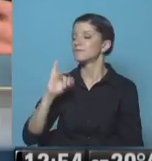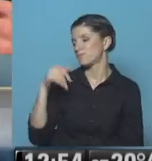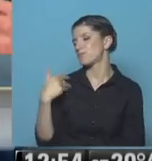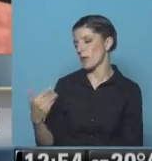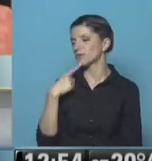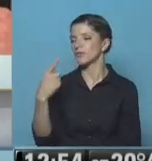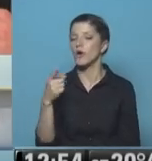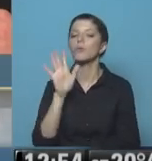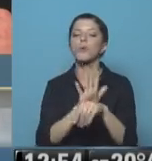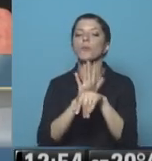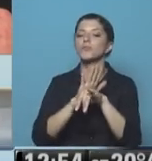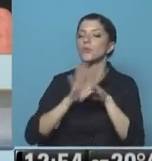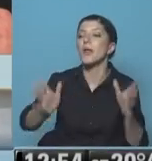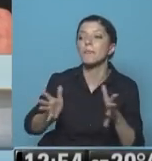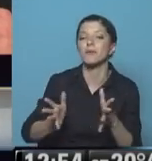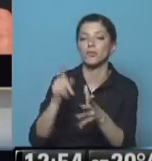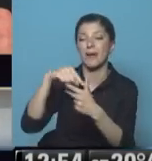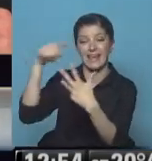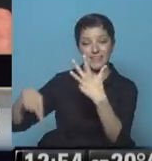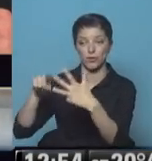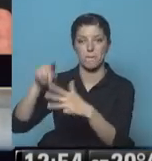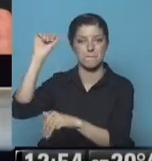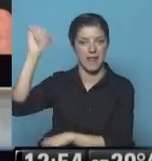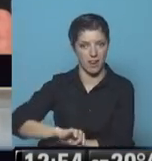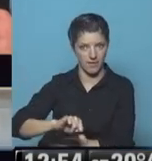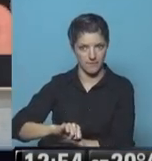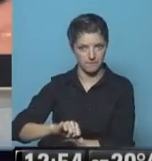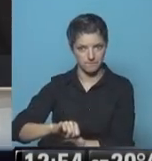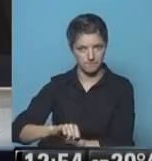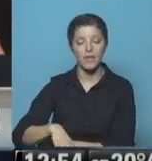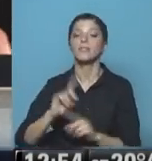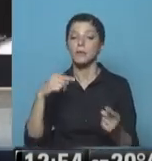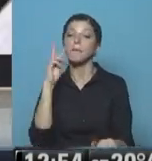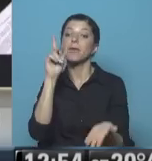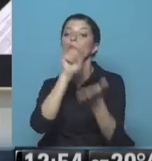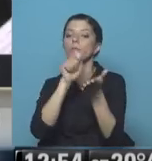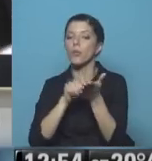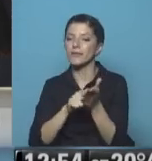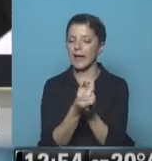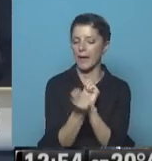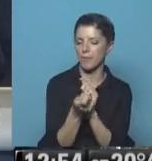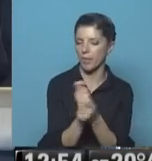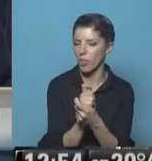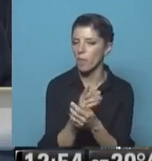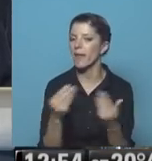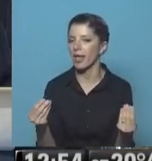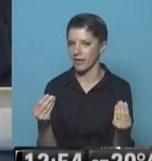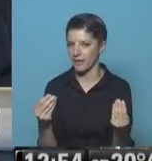una promoción para que no gane, incluso sí. Dibujando las encuestas, para uh-huh. que me parece